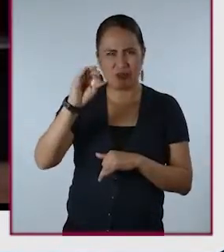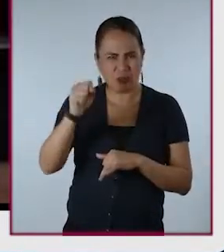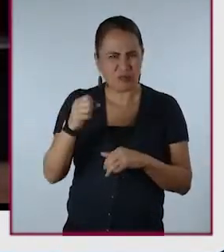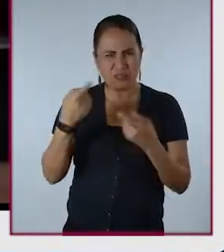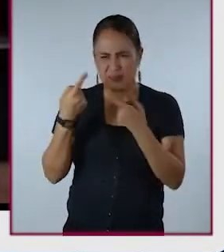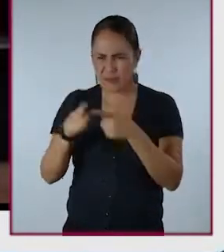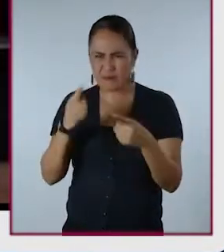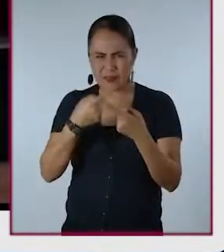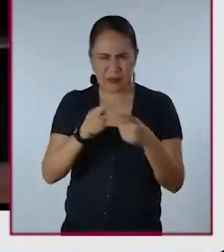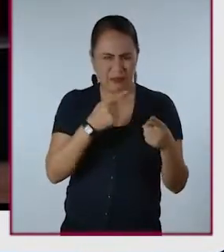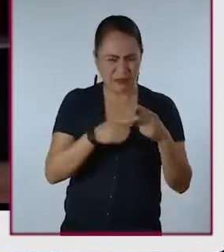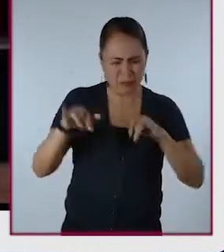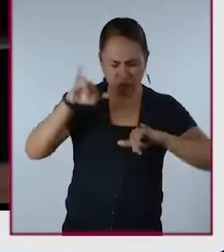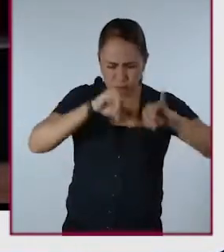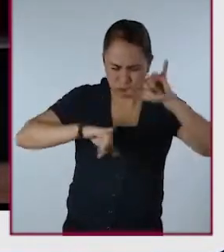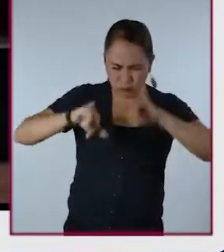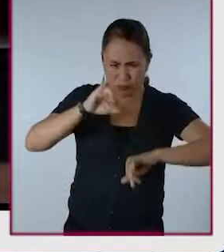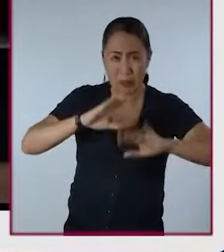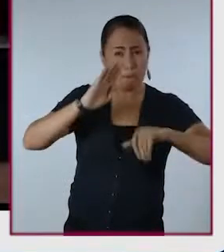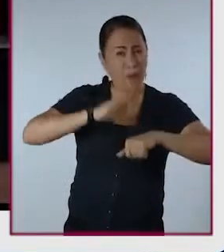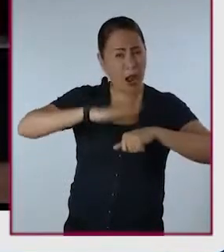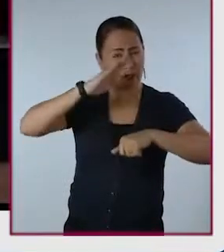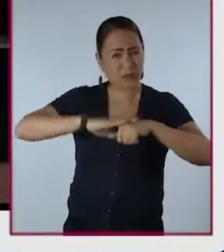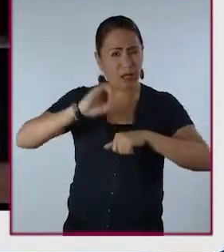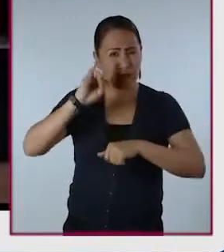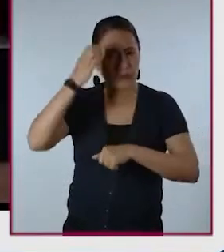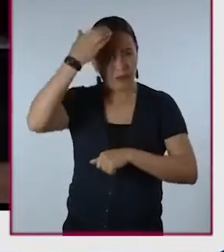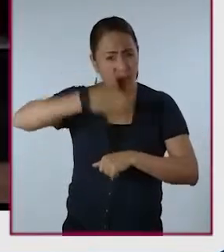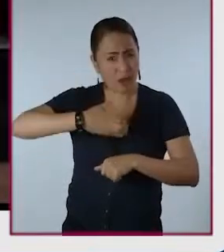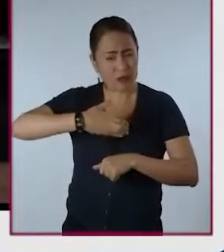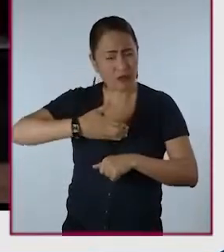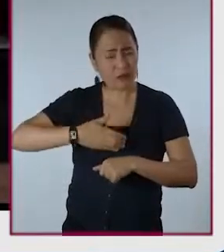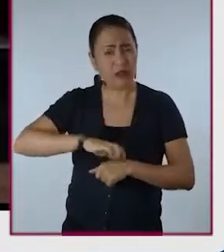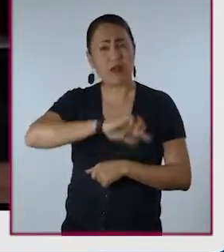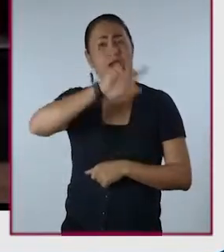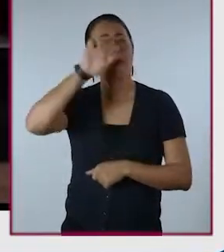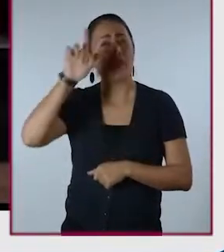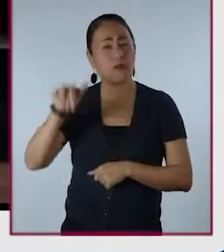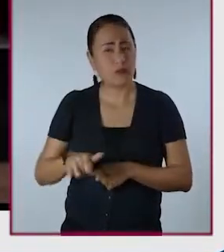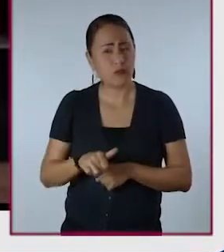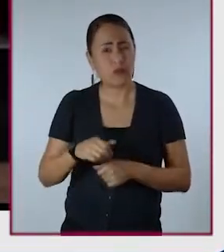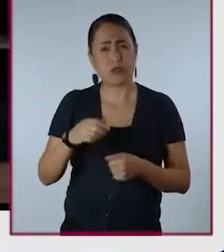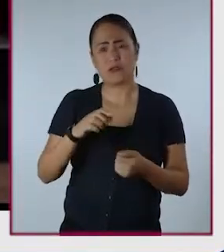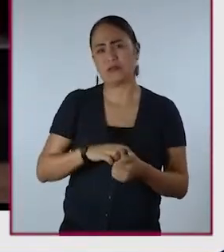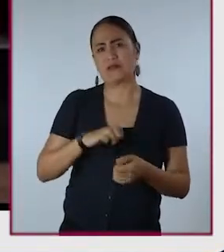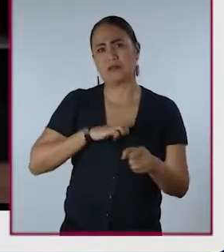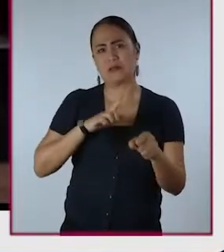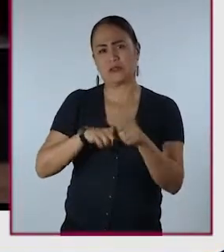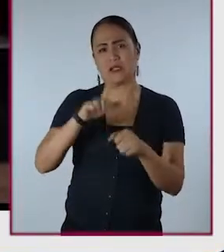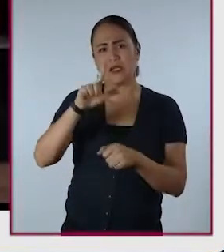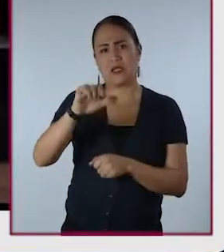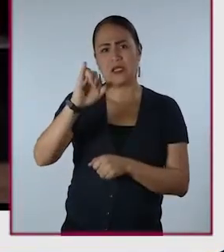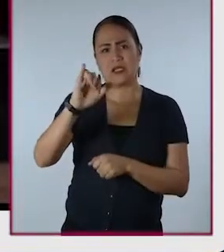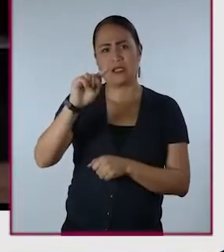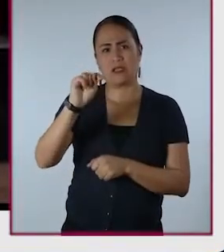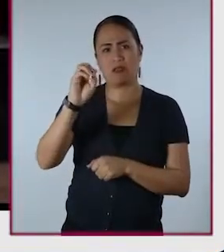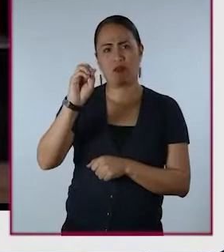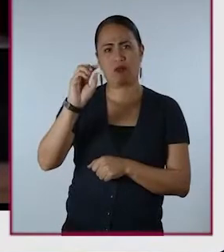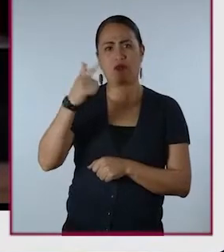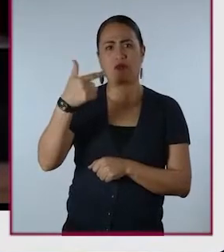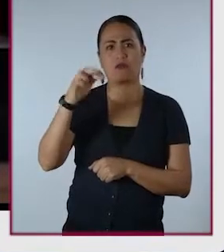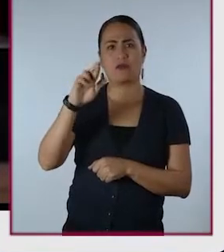aguafuertes. Entonces empezó a haber muchas imágenes. Hasta que llega la litografía en 1790,